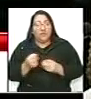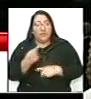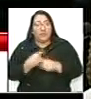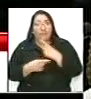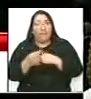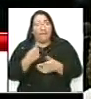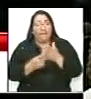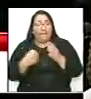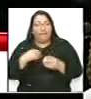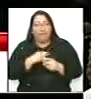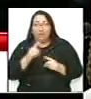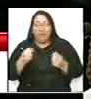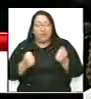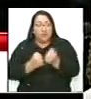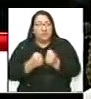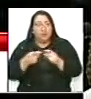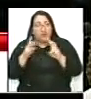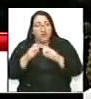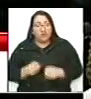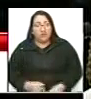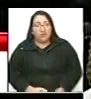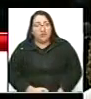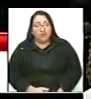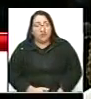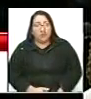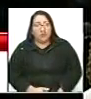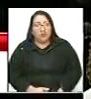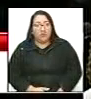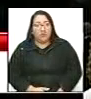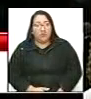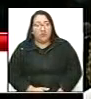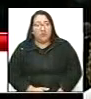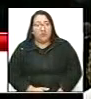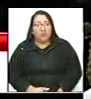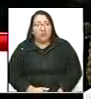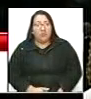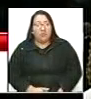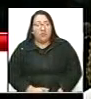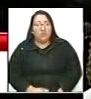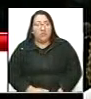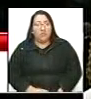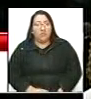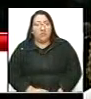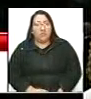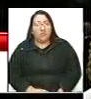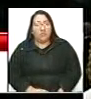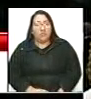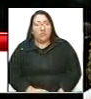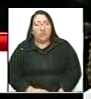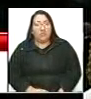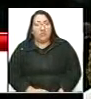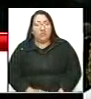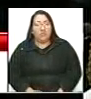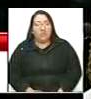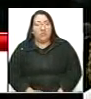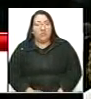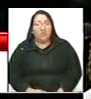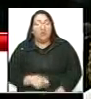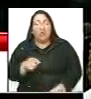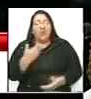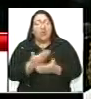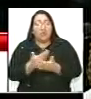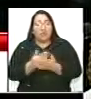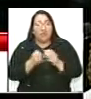contraproducente que nosotros no apoyemos esta investigación, porque esto sí tiene indicios suficientes para que se pueda hacer la investigación. Por